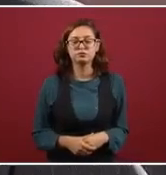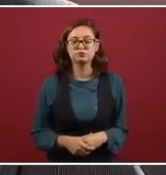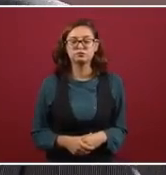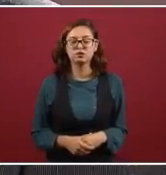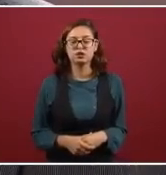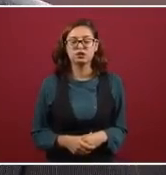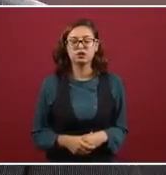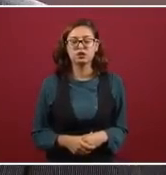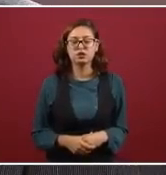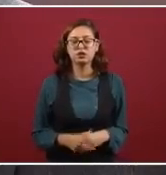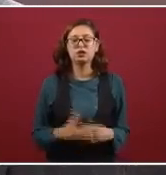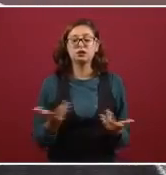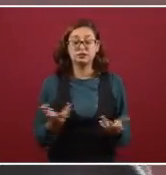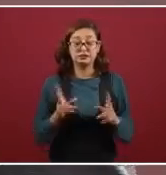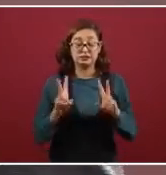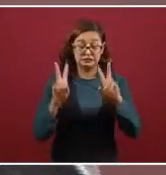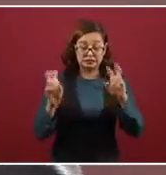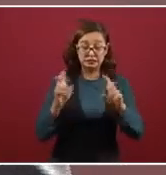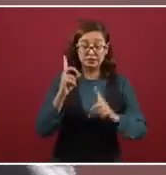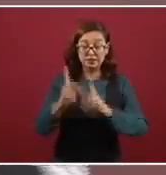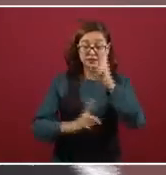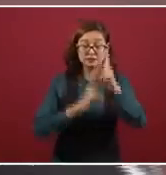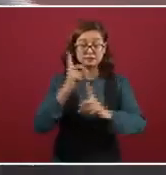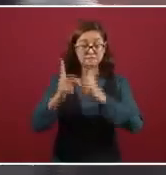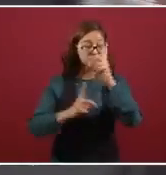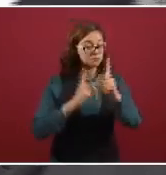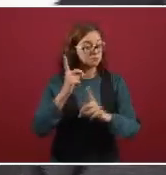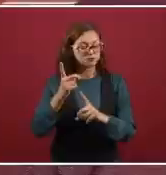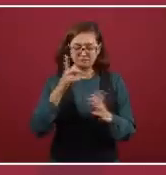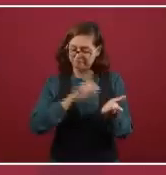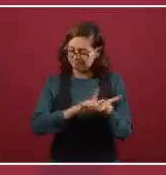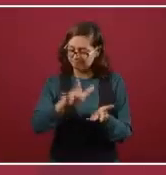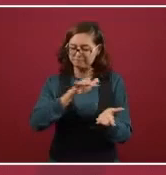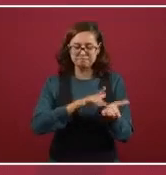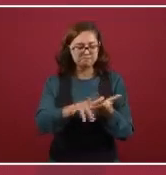esto es lo del deporte, no se va a dejar de apoyar